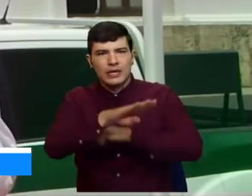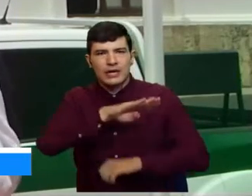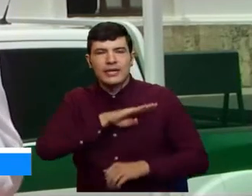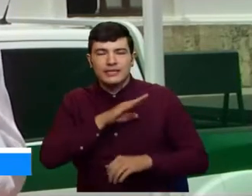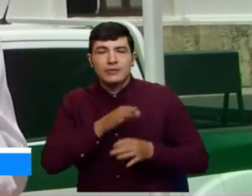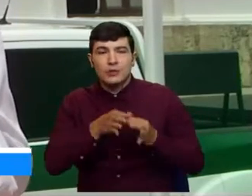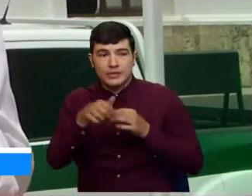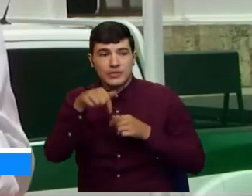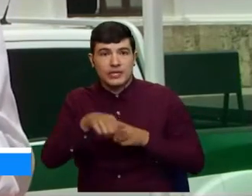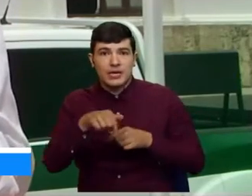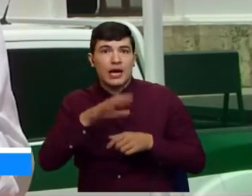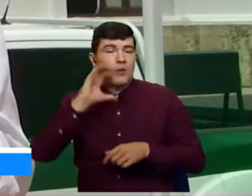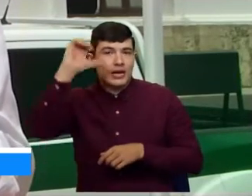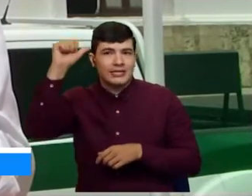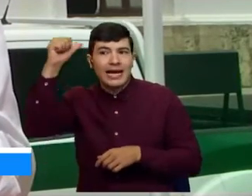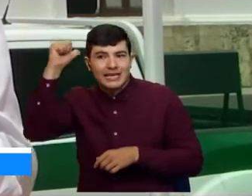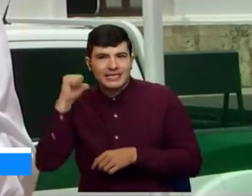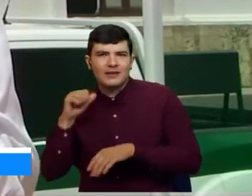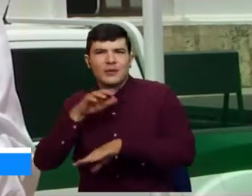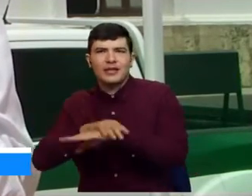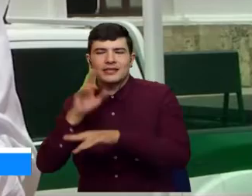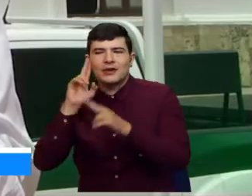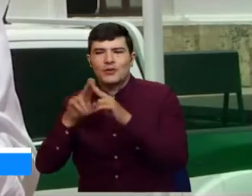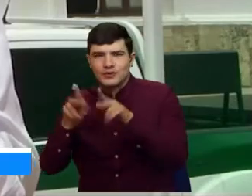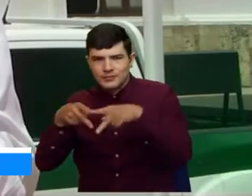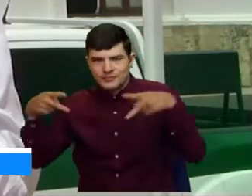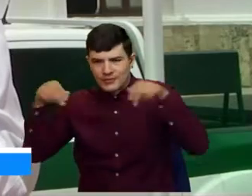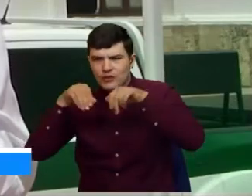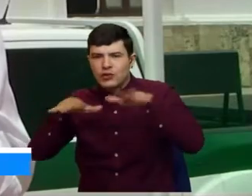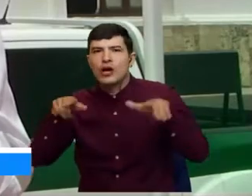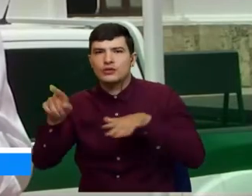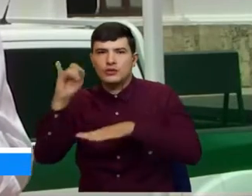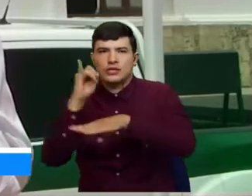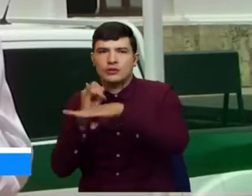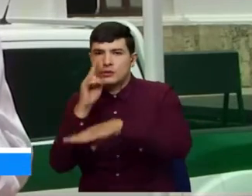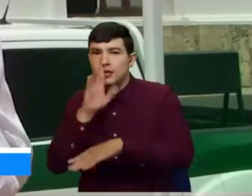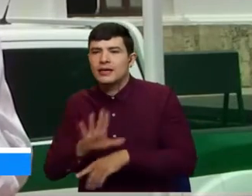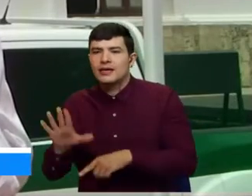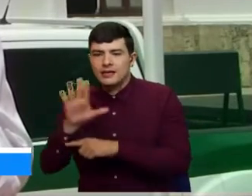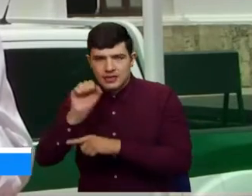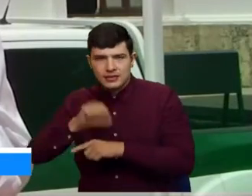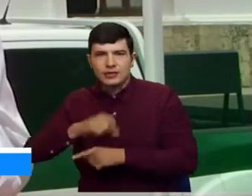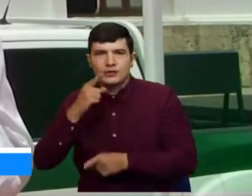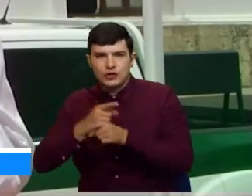horas de la tarde se confirmó a través de un comunicado de prensa por parte de la institución nacional.